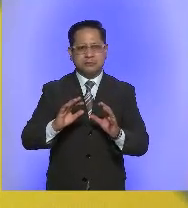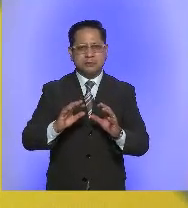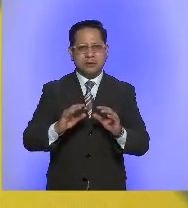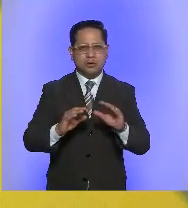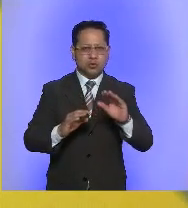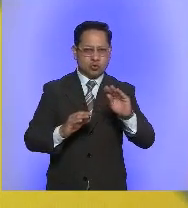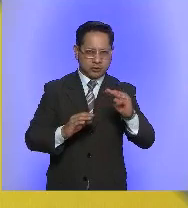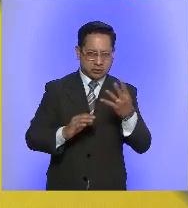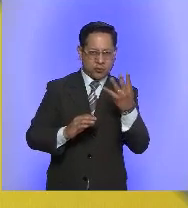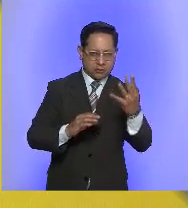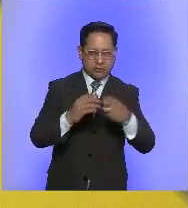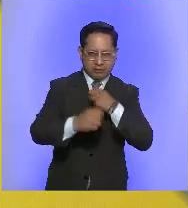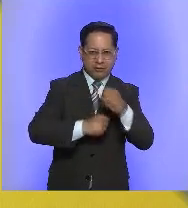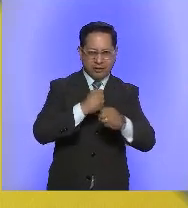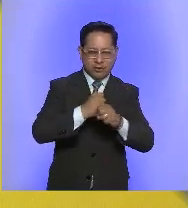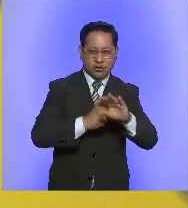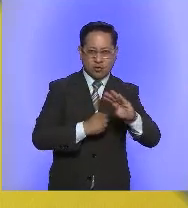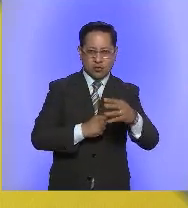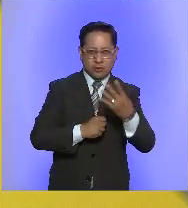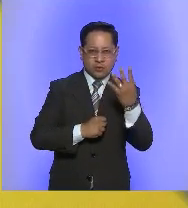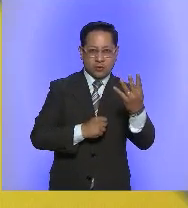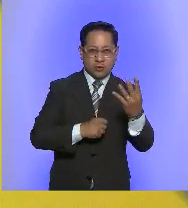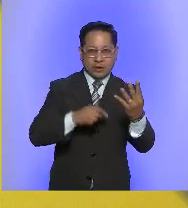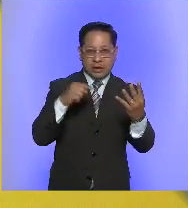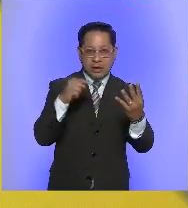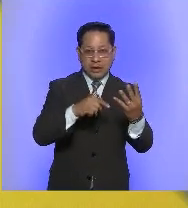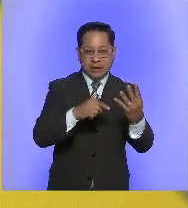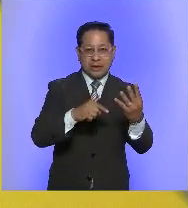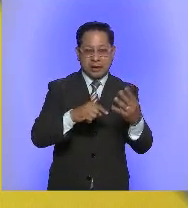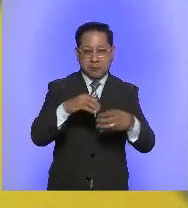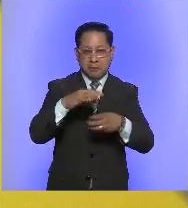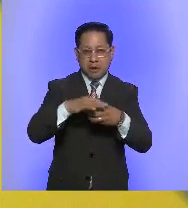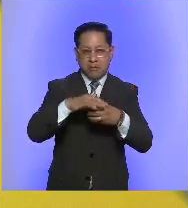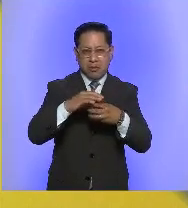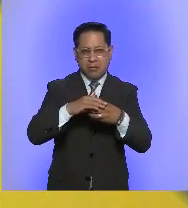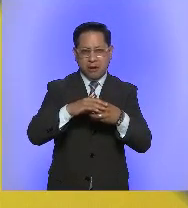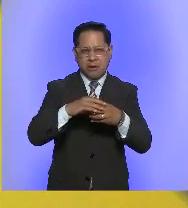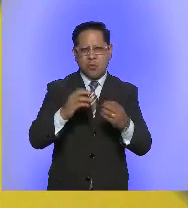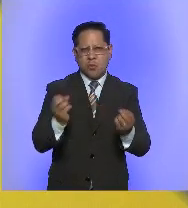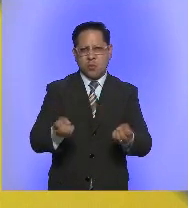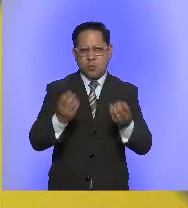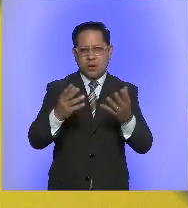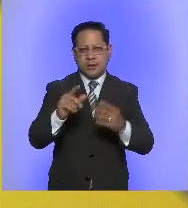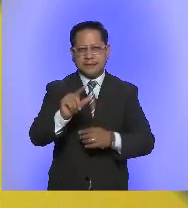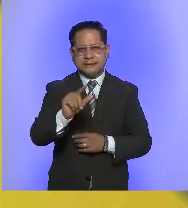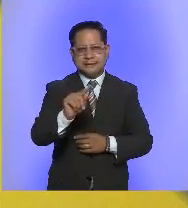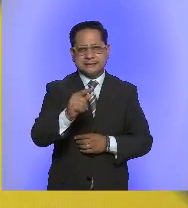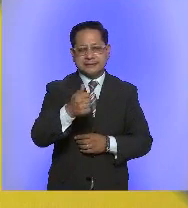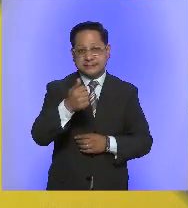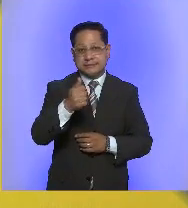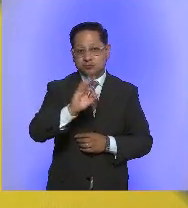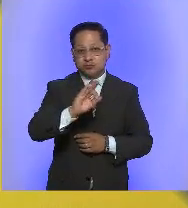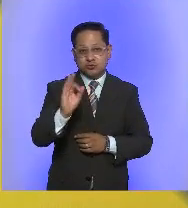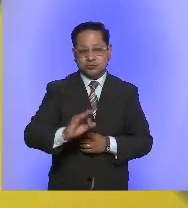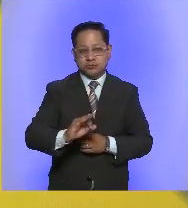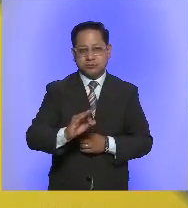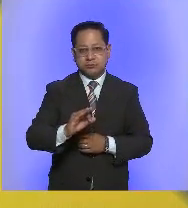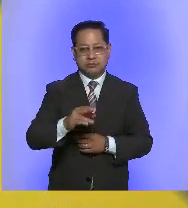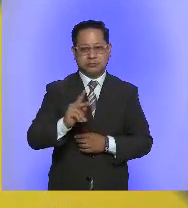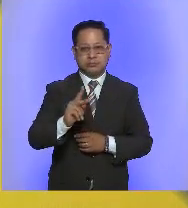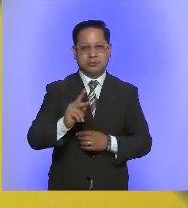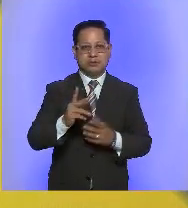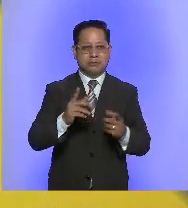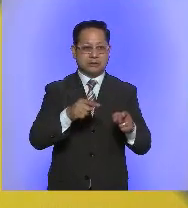eligió, donde salimos a votar, el 76%. Pero estamos hablando como excepción. ¿Y cómo podemos rebasar